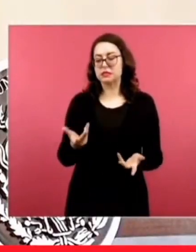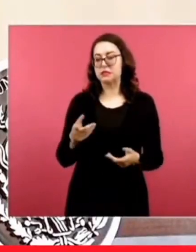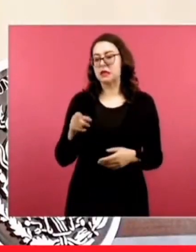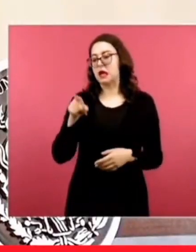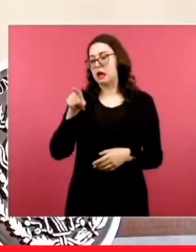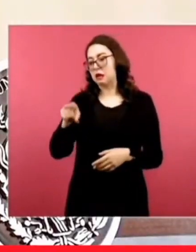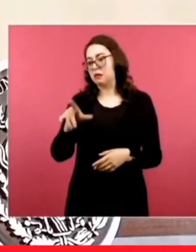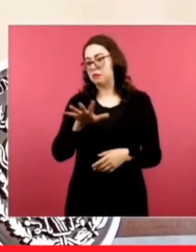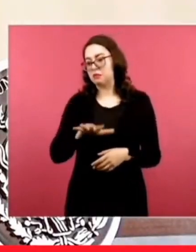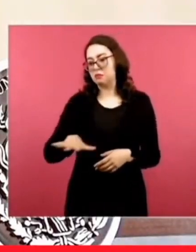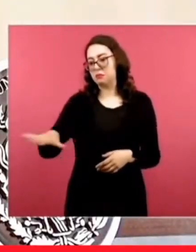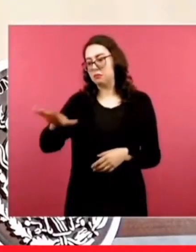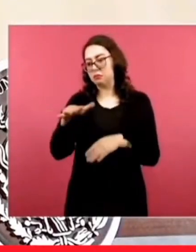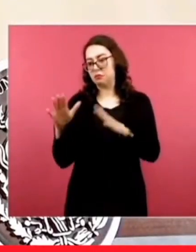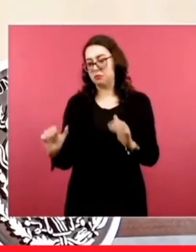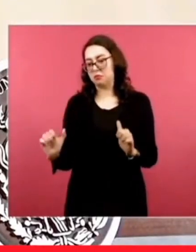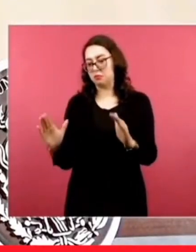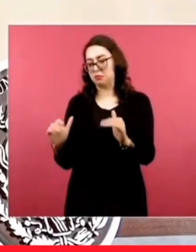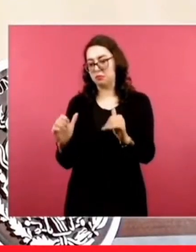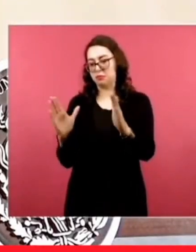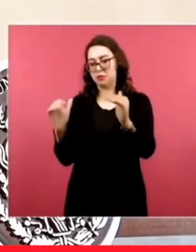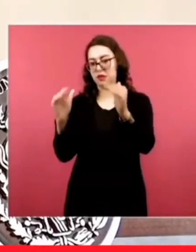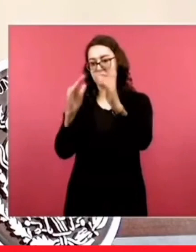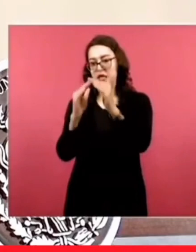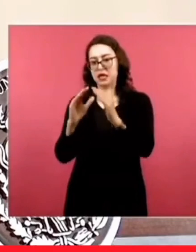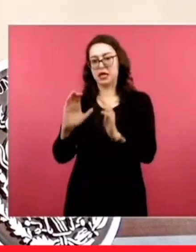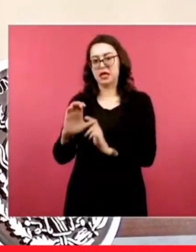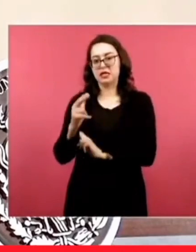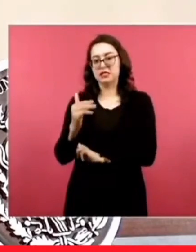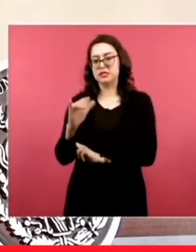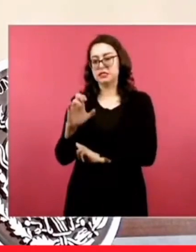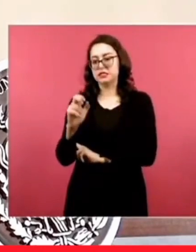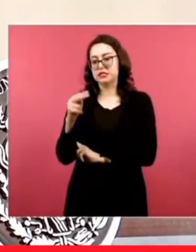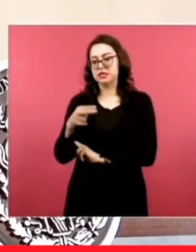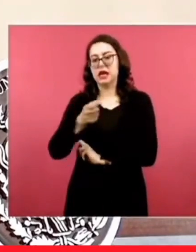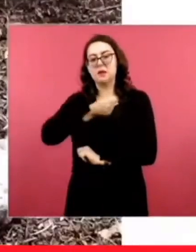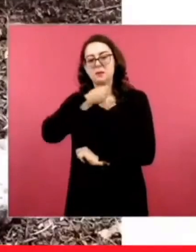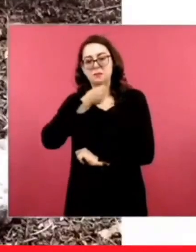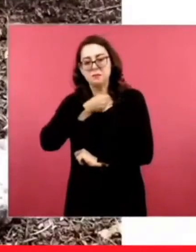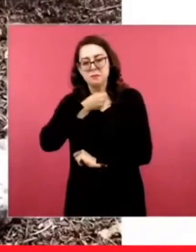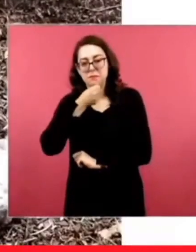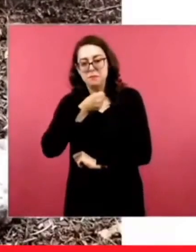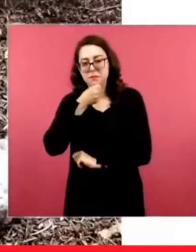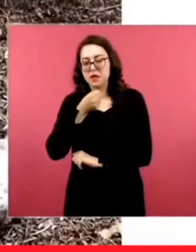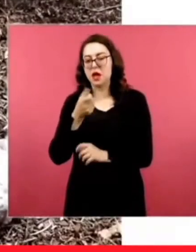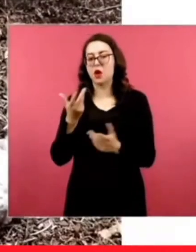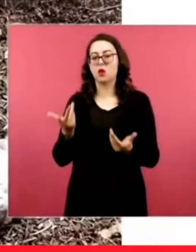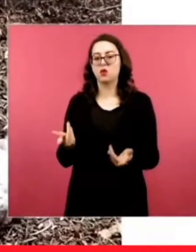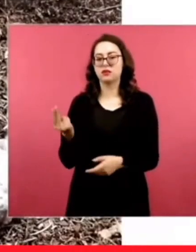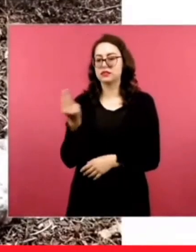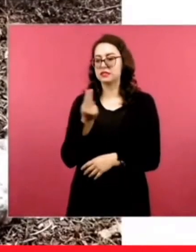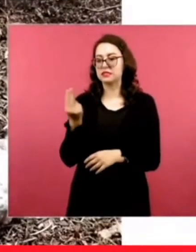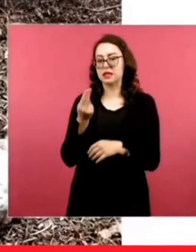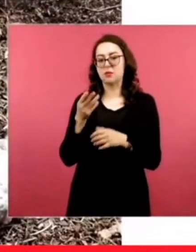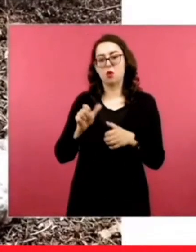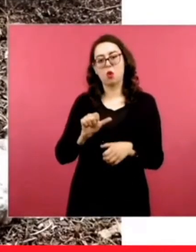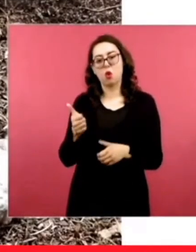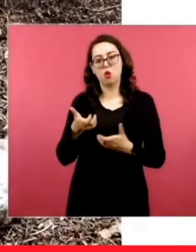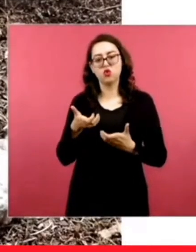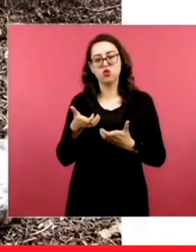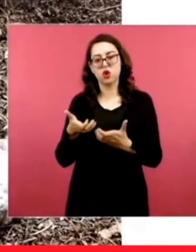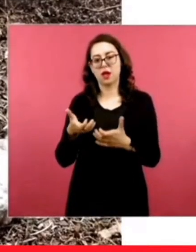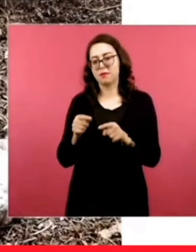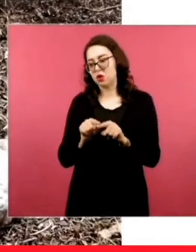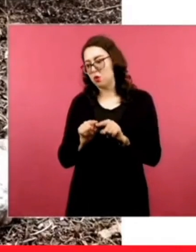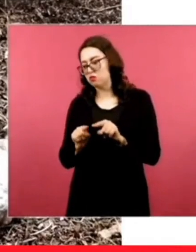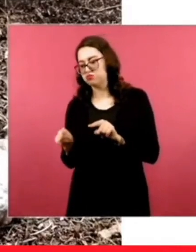para llegar a Chichén Viejo, o serie inicial, un área que constituye, como quien dice, la